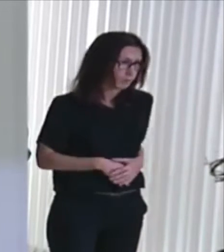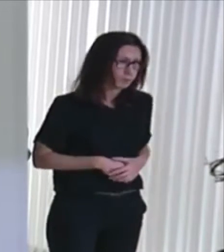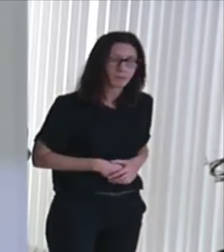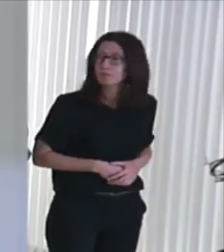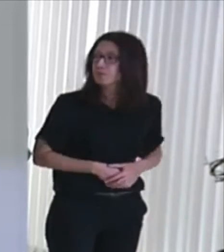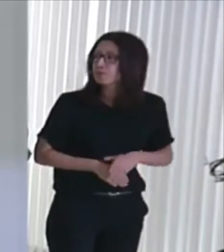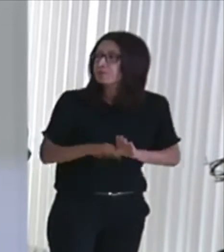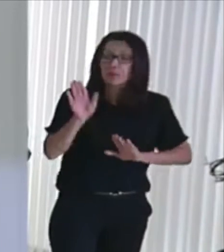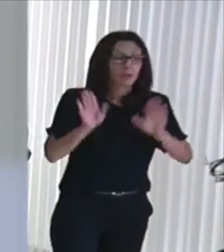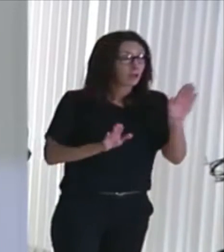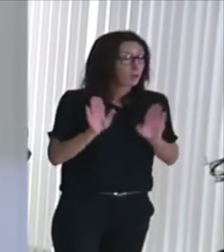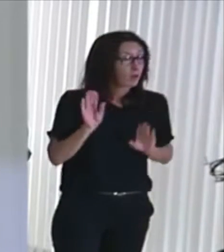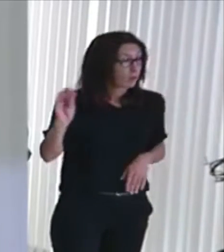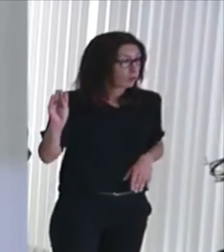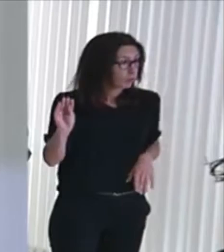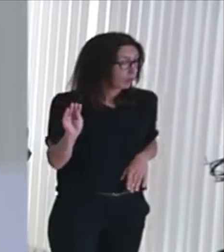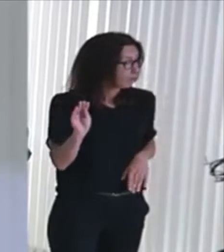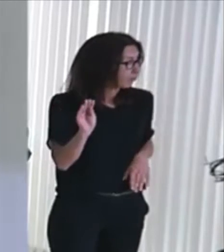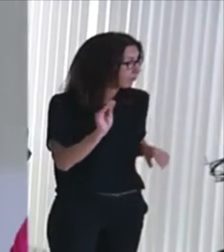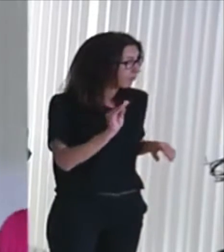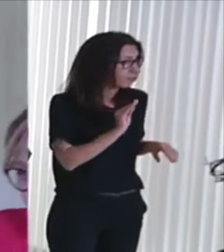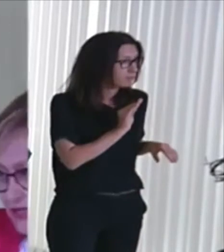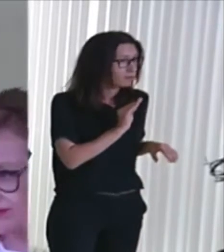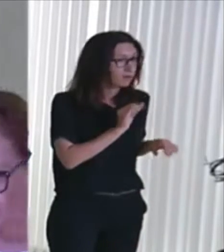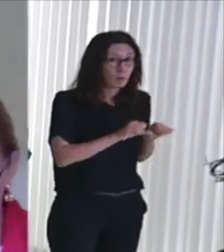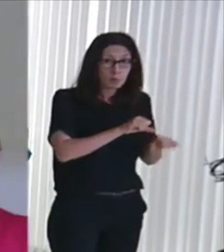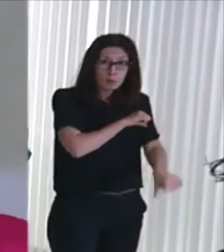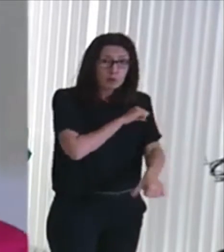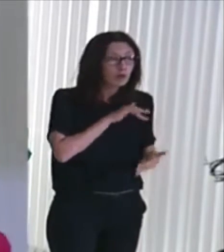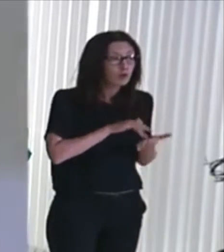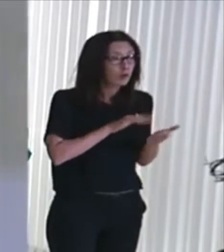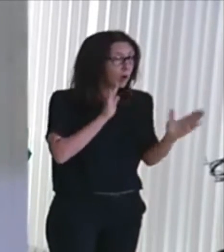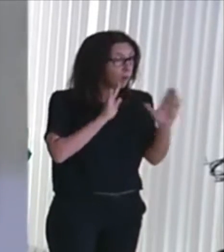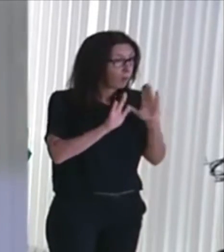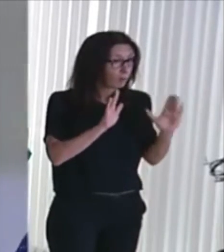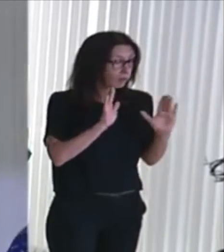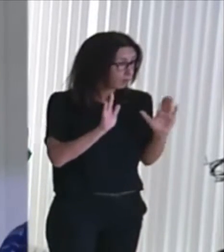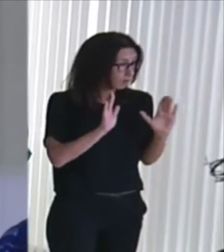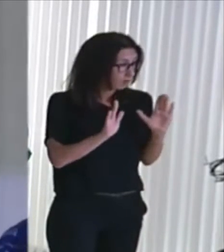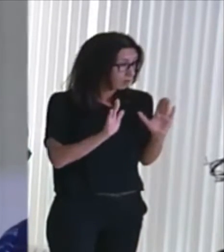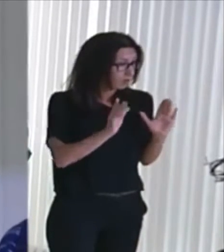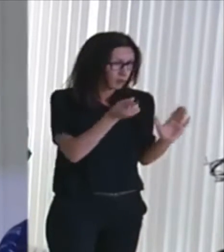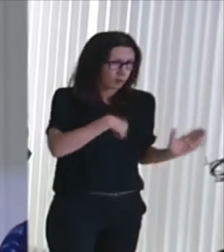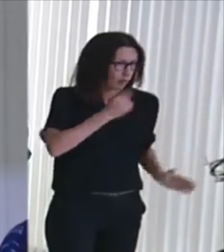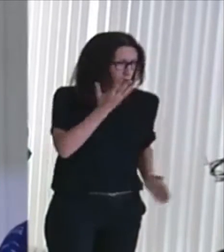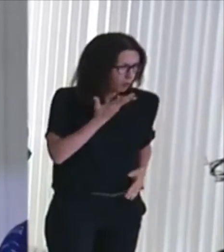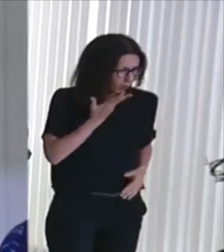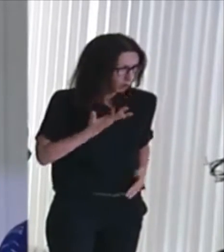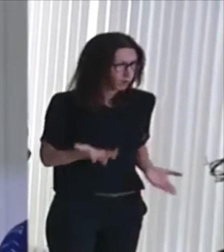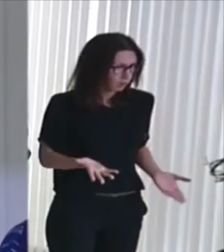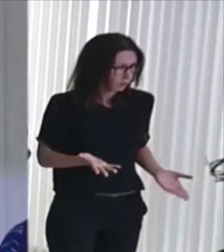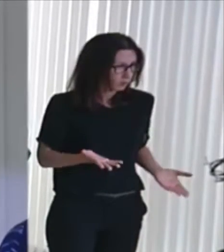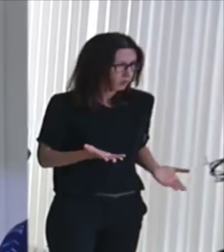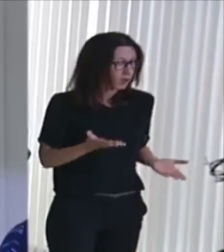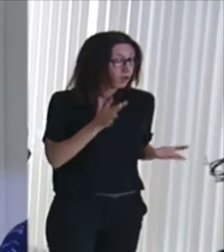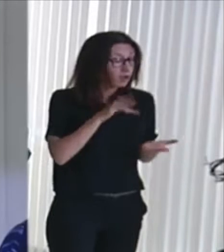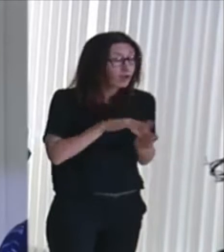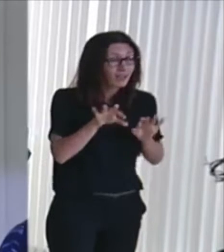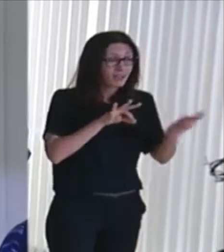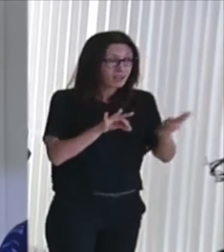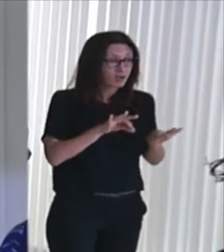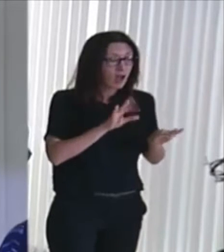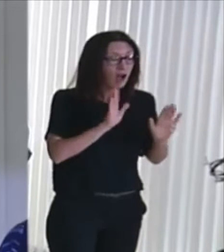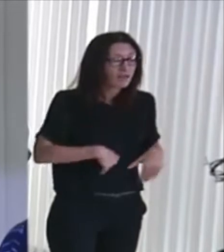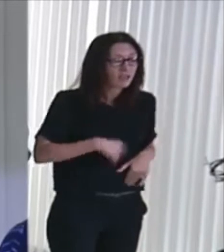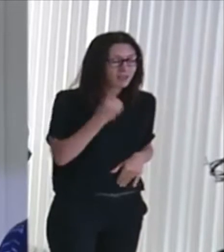¿Y habéis tenido esos momentos que decía, y bueno, entre todas sabemos que son decisiones que tomas